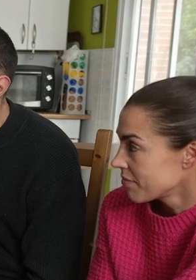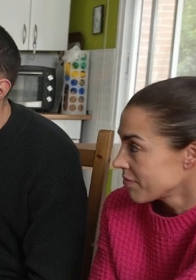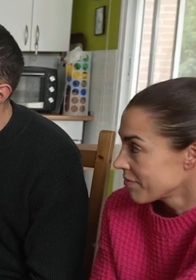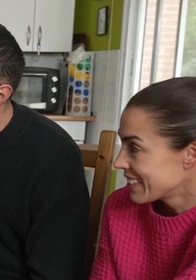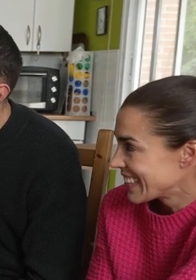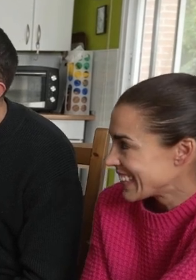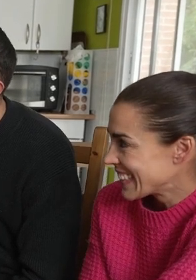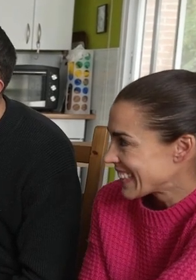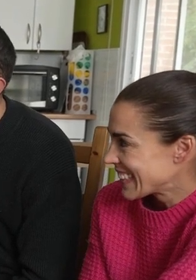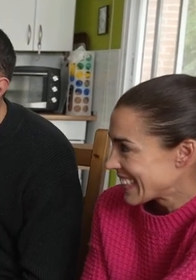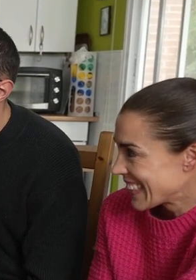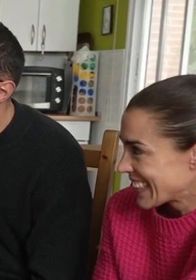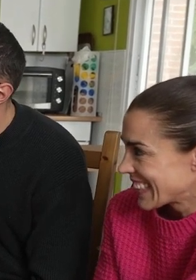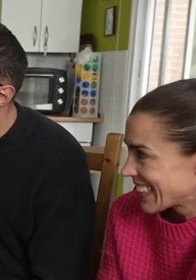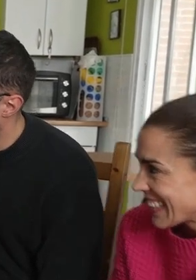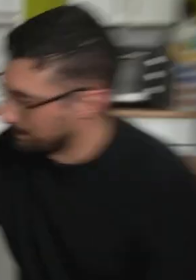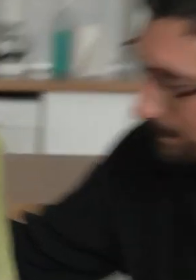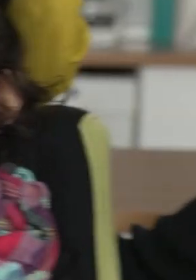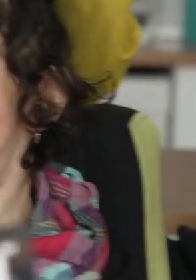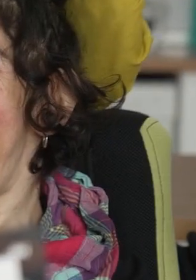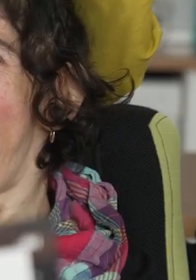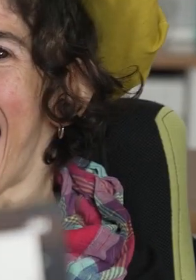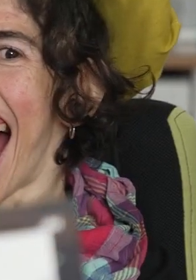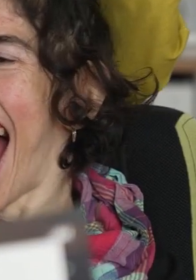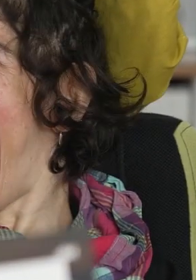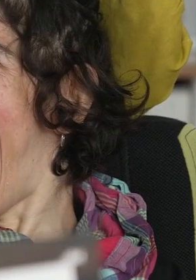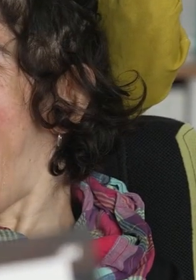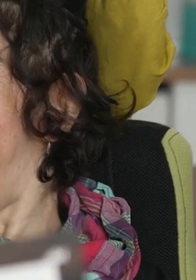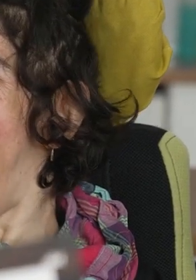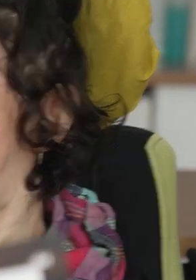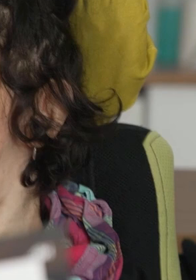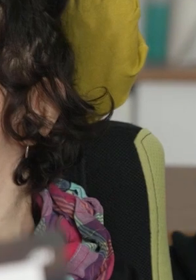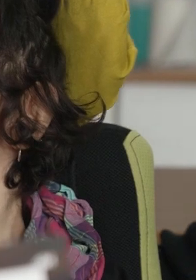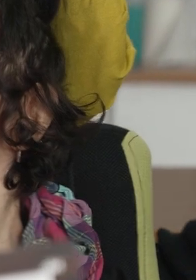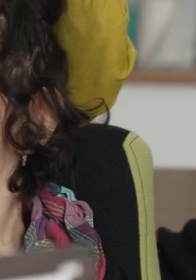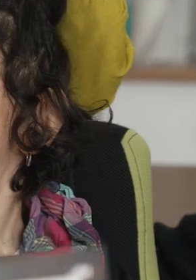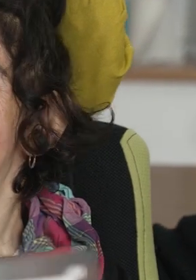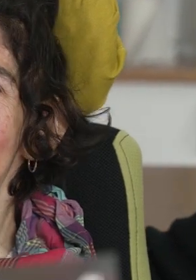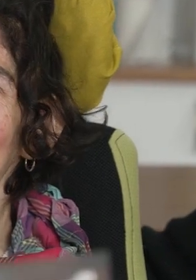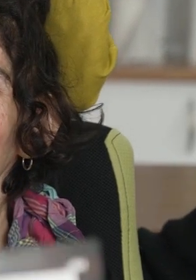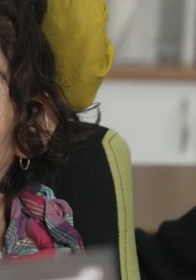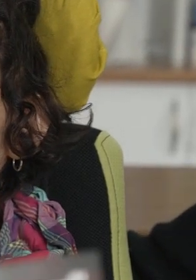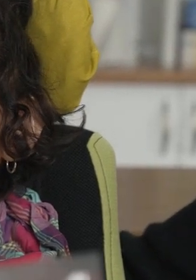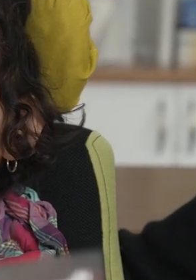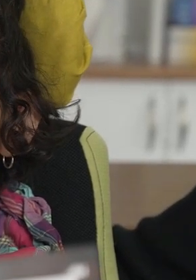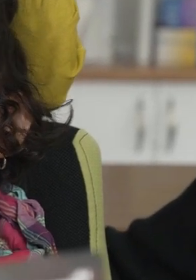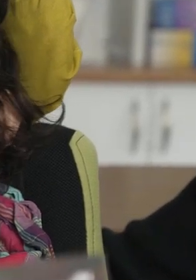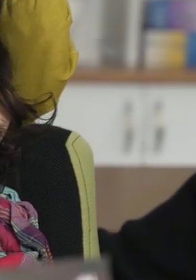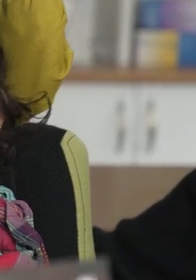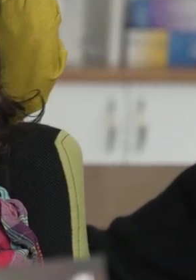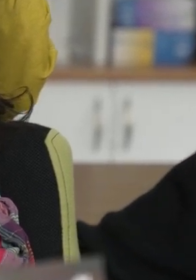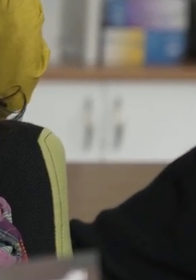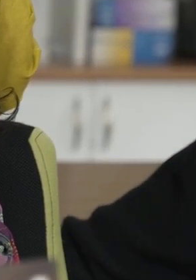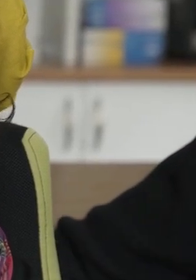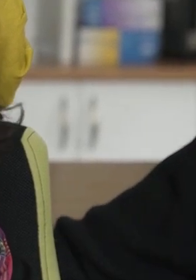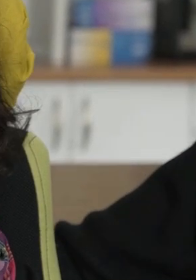el 16 de diciembre a la peluquería? ¿Quieres? Un sí rotundo ha sido eso, vamos. ¿Y luego nos